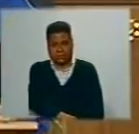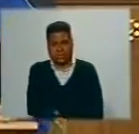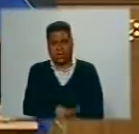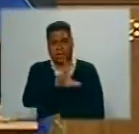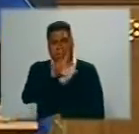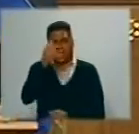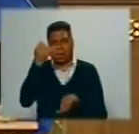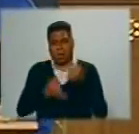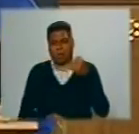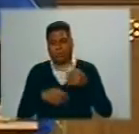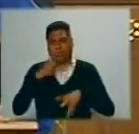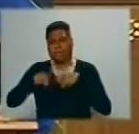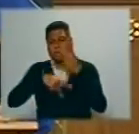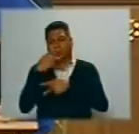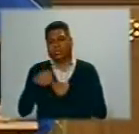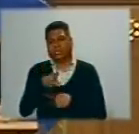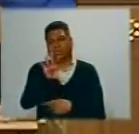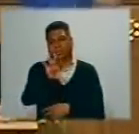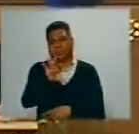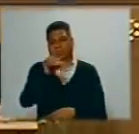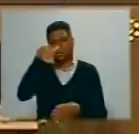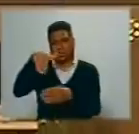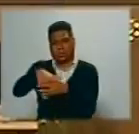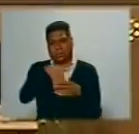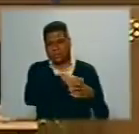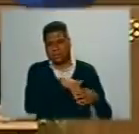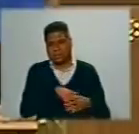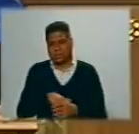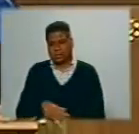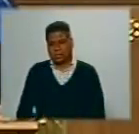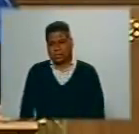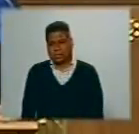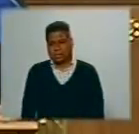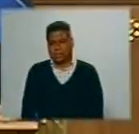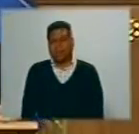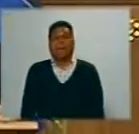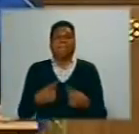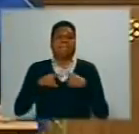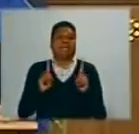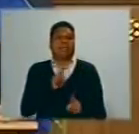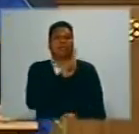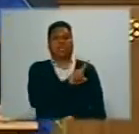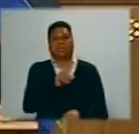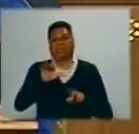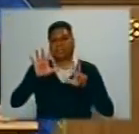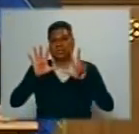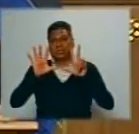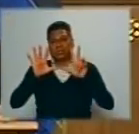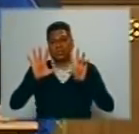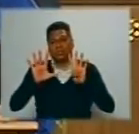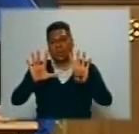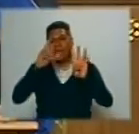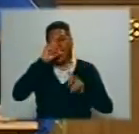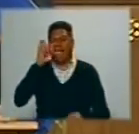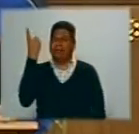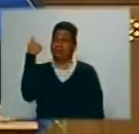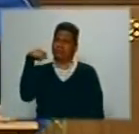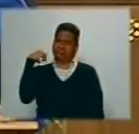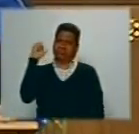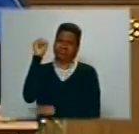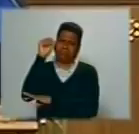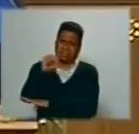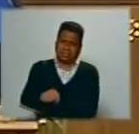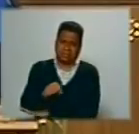últimos procesos electorales, pero que durante 19 años ha salido derrotada en